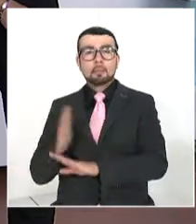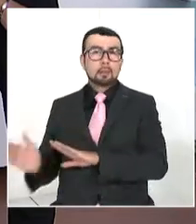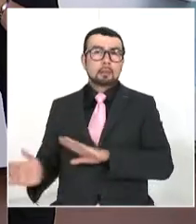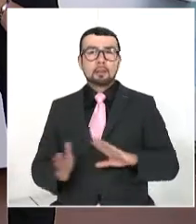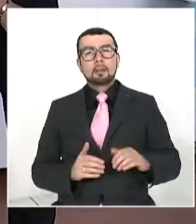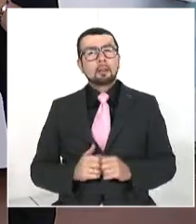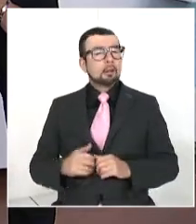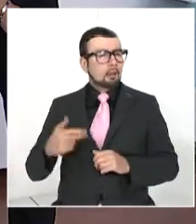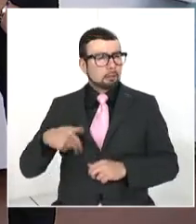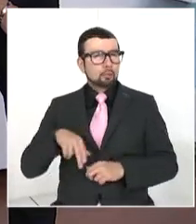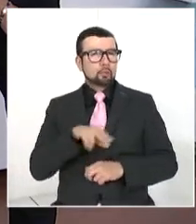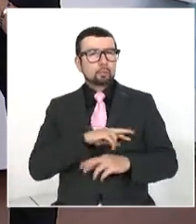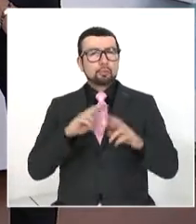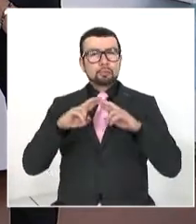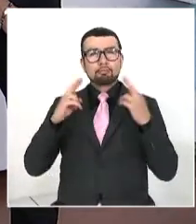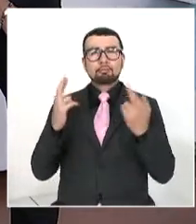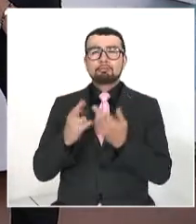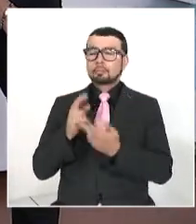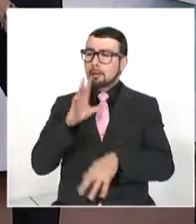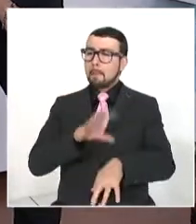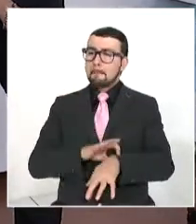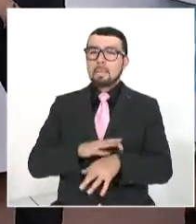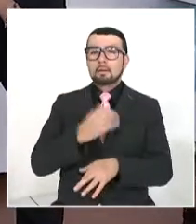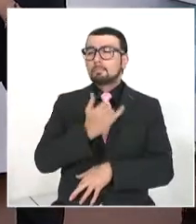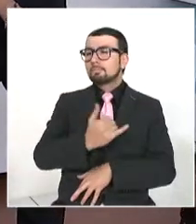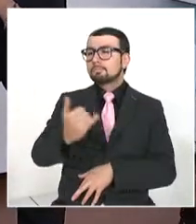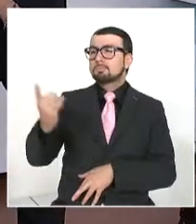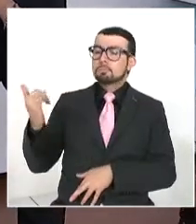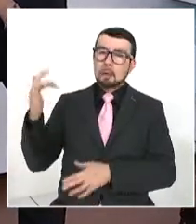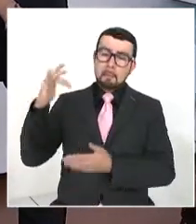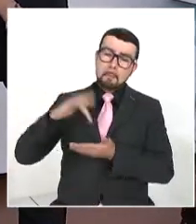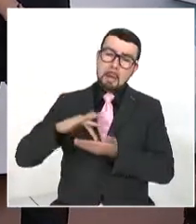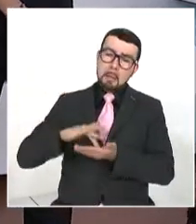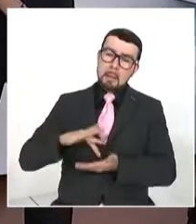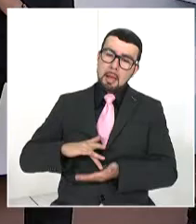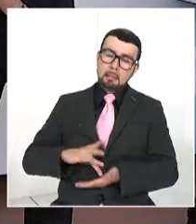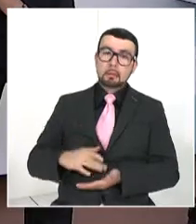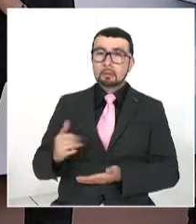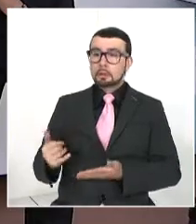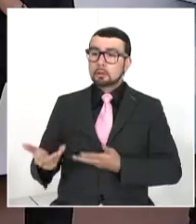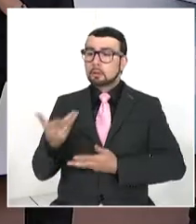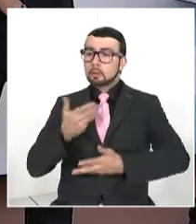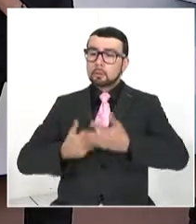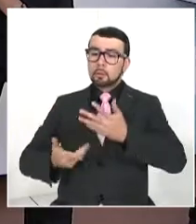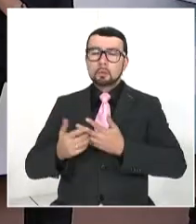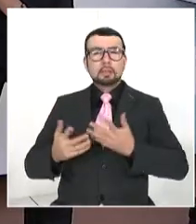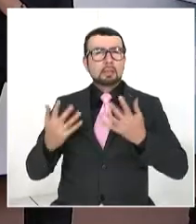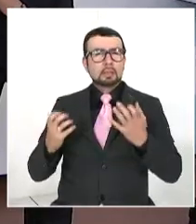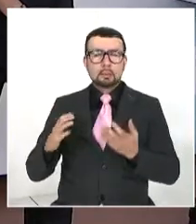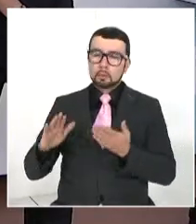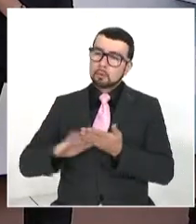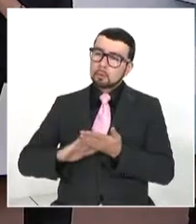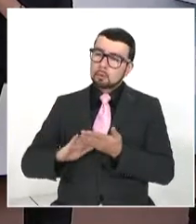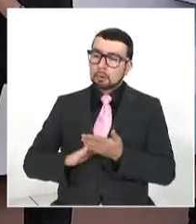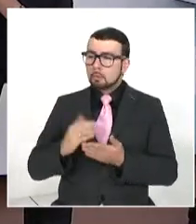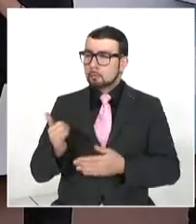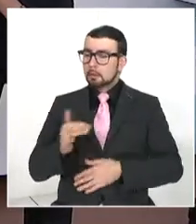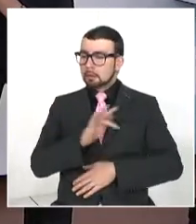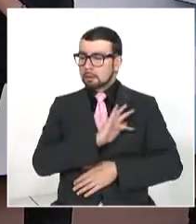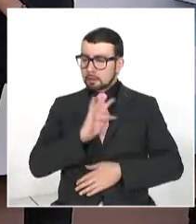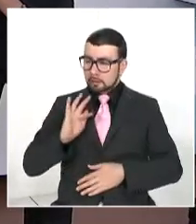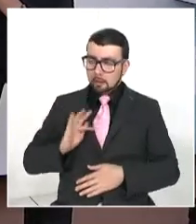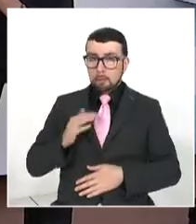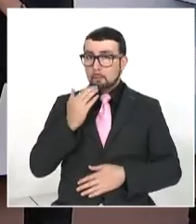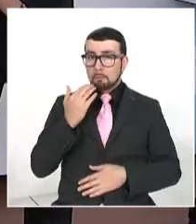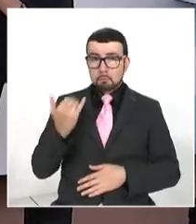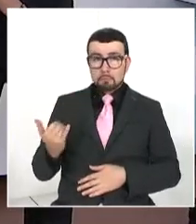interdisciplinario de profesionales de la salud, donde hemos tratado de facilitar este tipo de terapias. Entonces estamos en